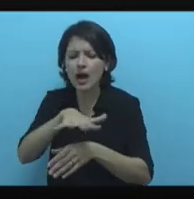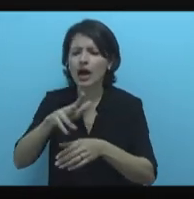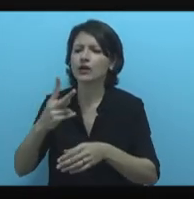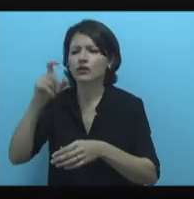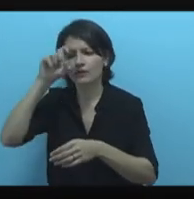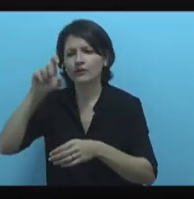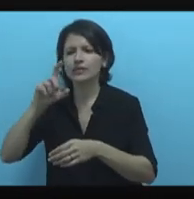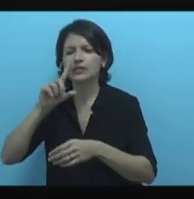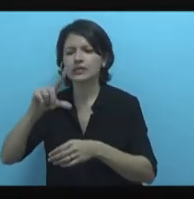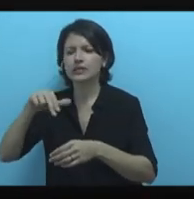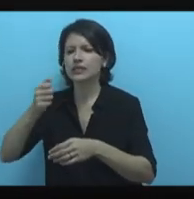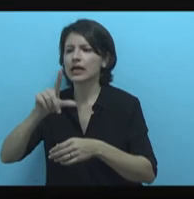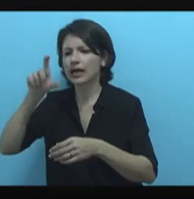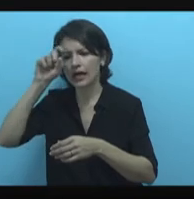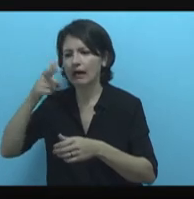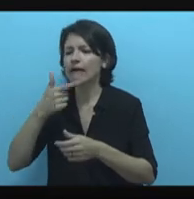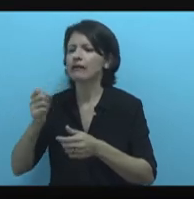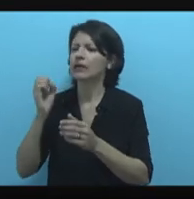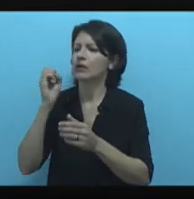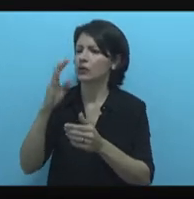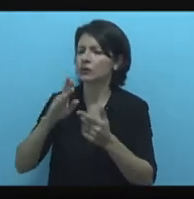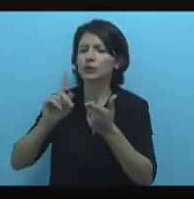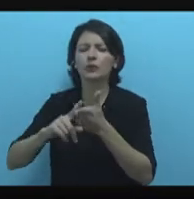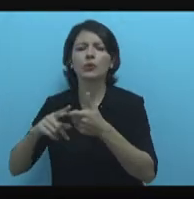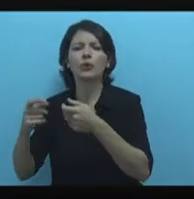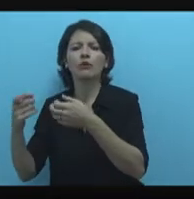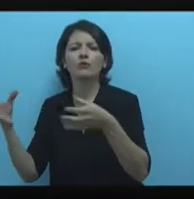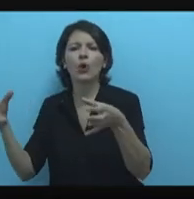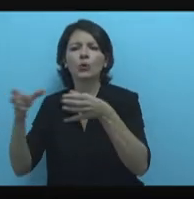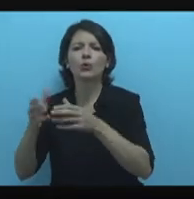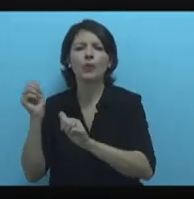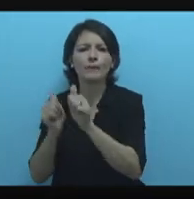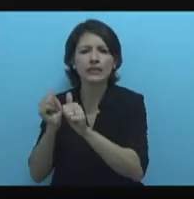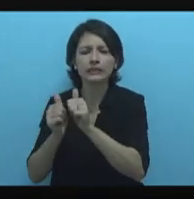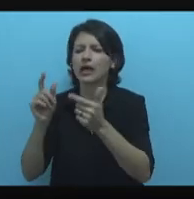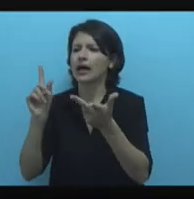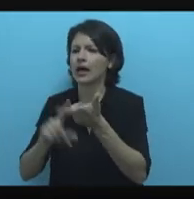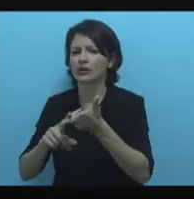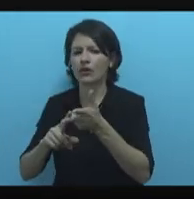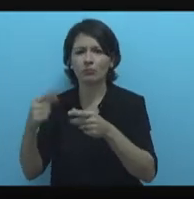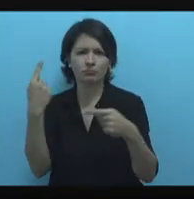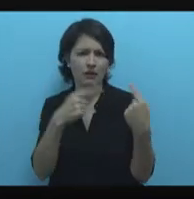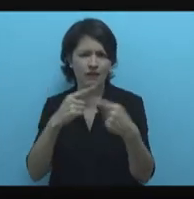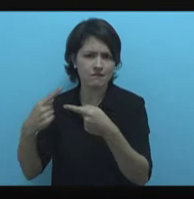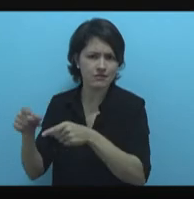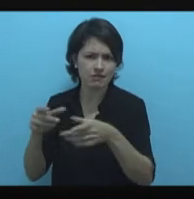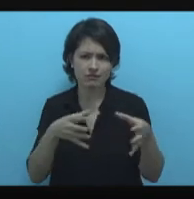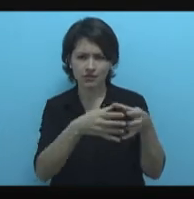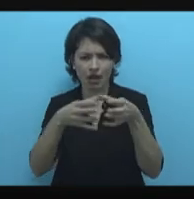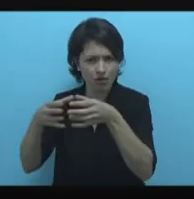clubes asociaciones empresariales organizaciones de diversas temáticas